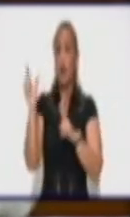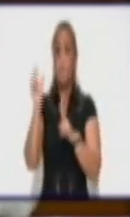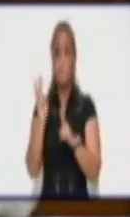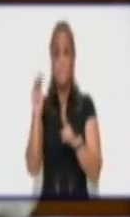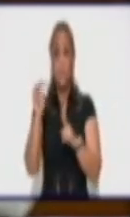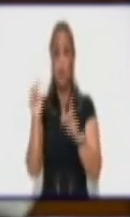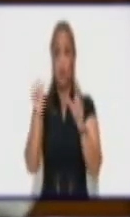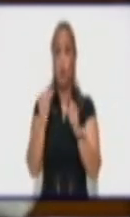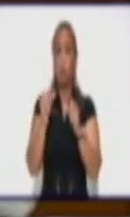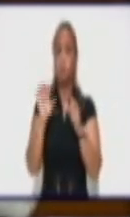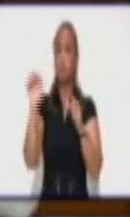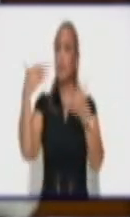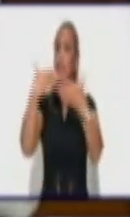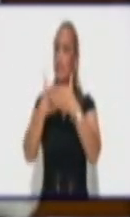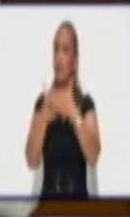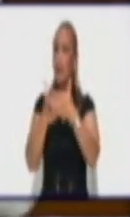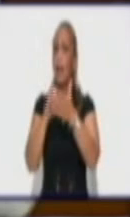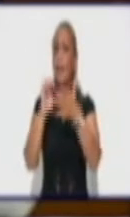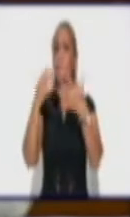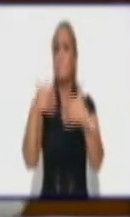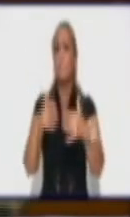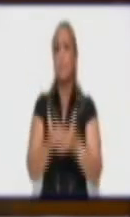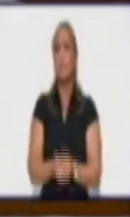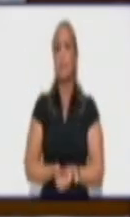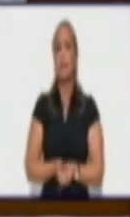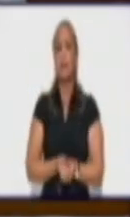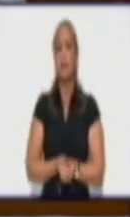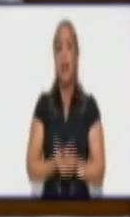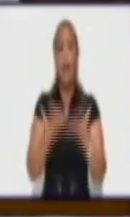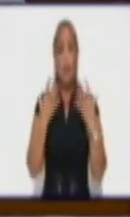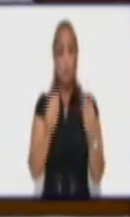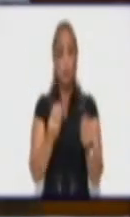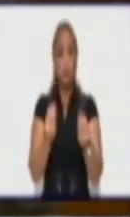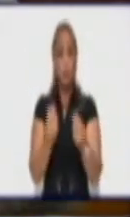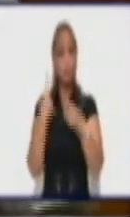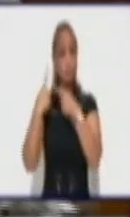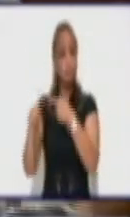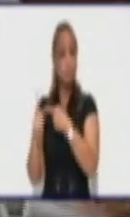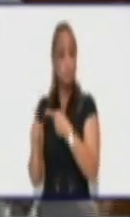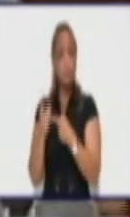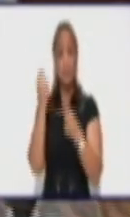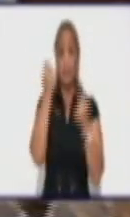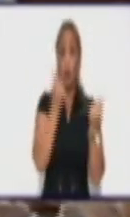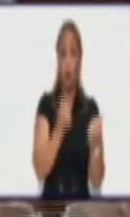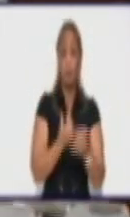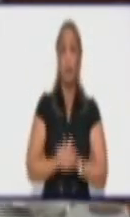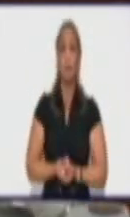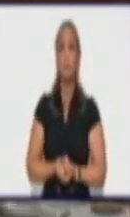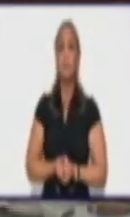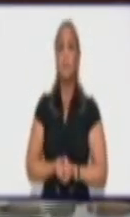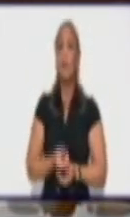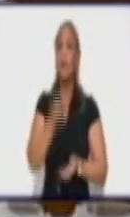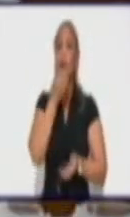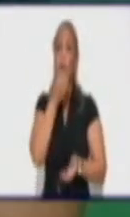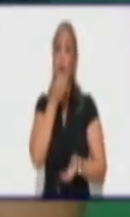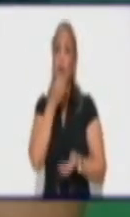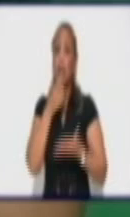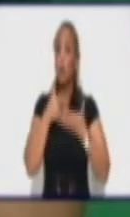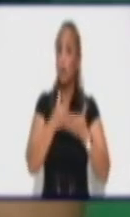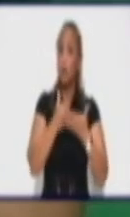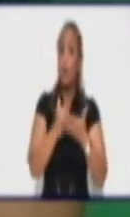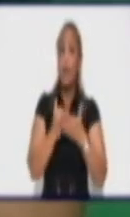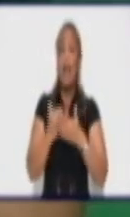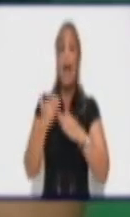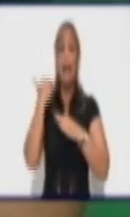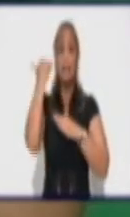y medianas empresas así que hay muchas luces en la economía quien pueden contribuir al desarrollo nuestro